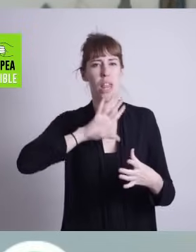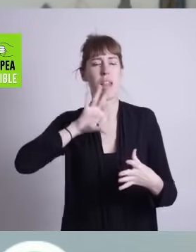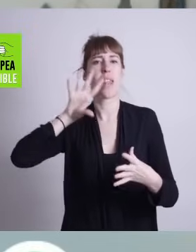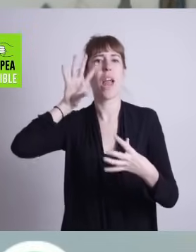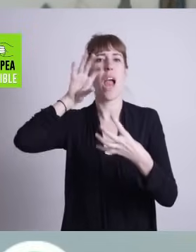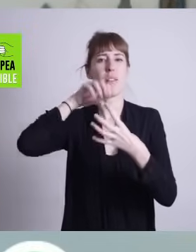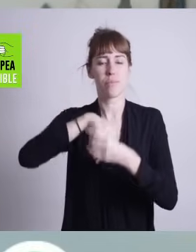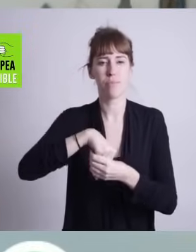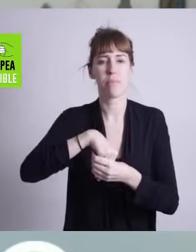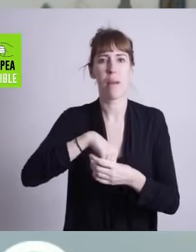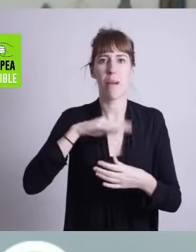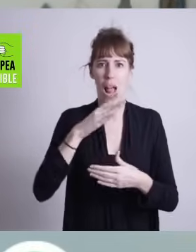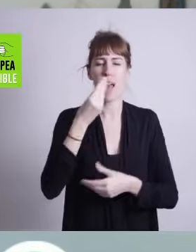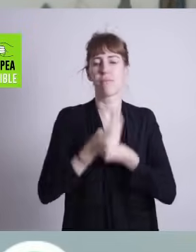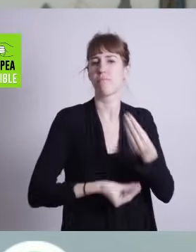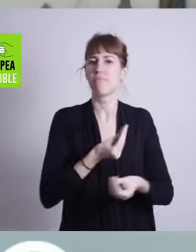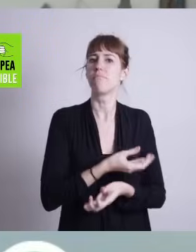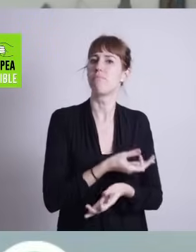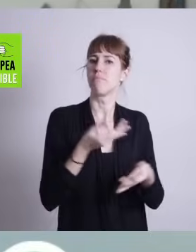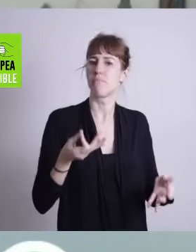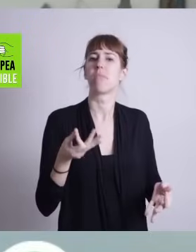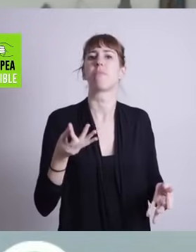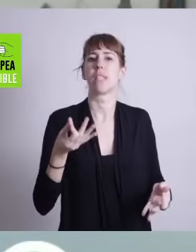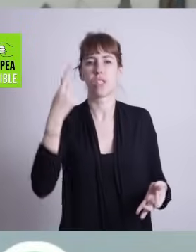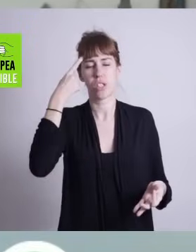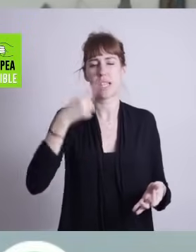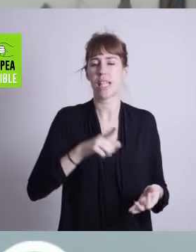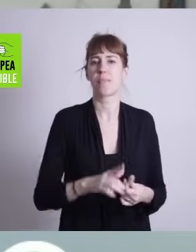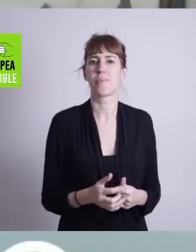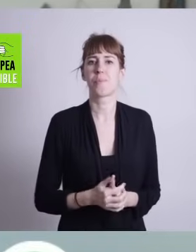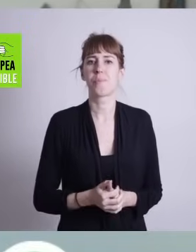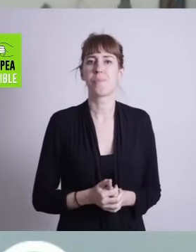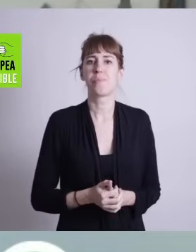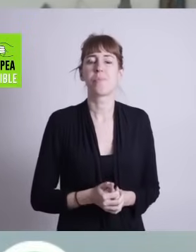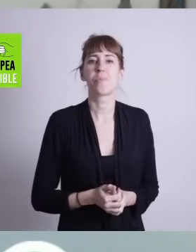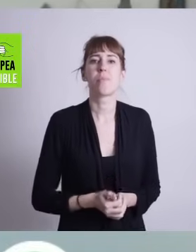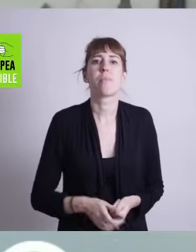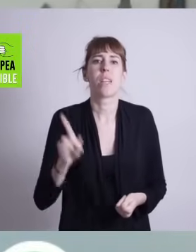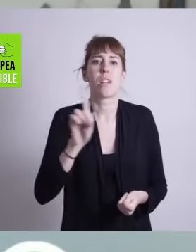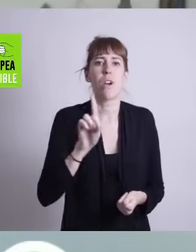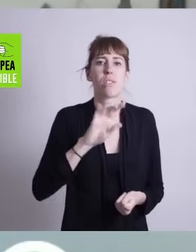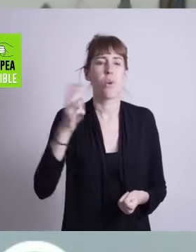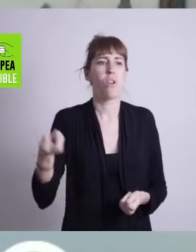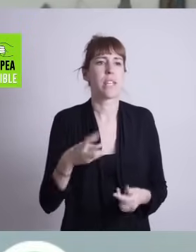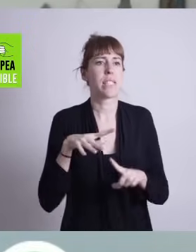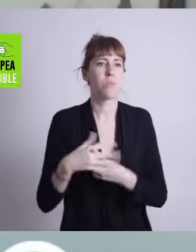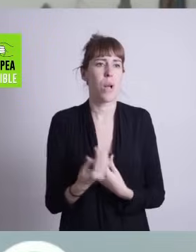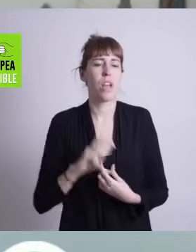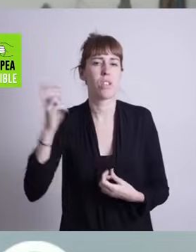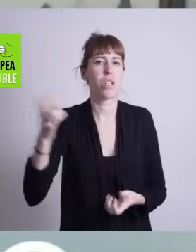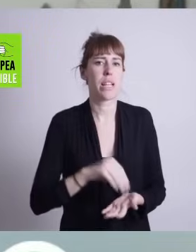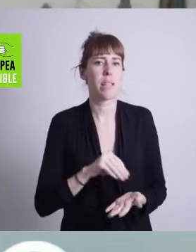manera adecuada y sobre todo de una manera consciente. Y no que, pues como pasa tantas veces, ¿no? Que empezamos